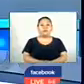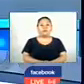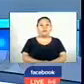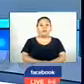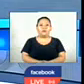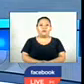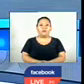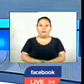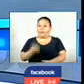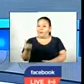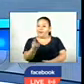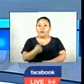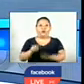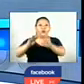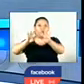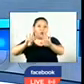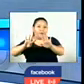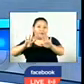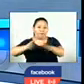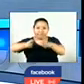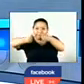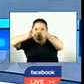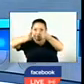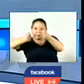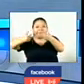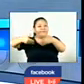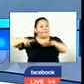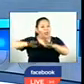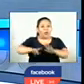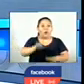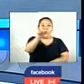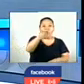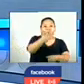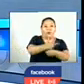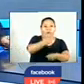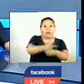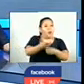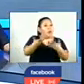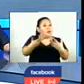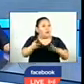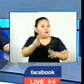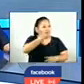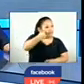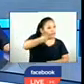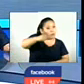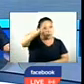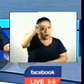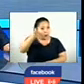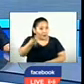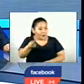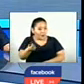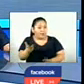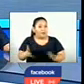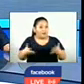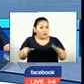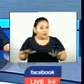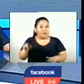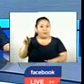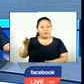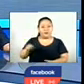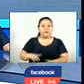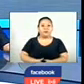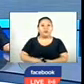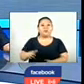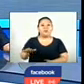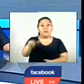Nueve personas detenidas entre ellos un guatemalteco es el resultado de los operativos realizados en los últimos días por parte de las autoridades de seguridad